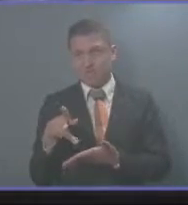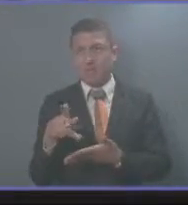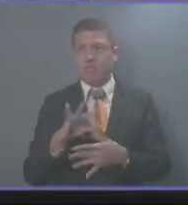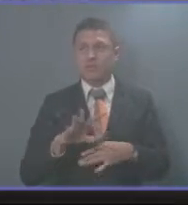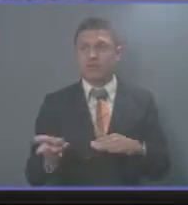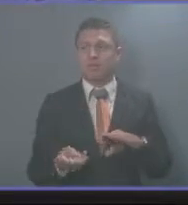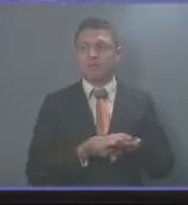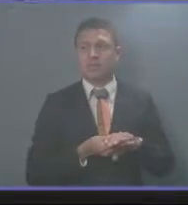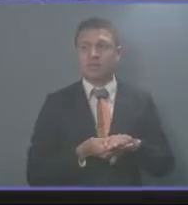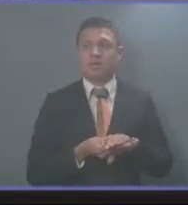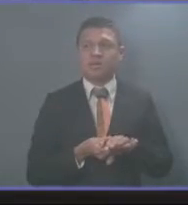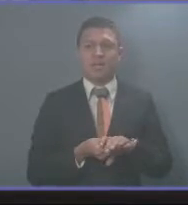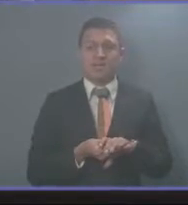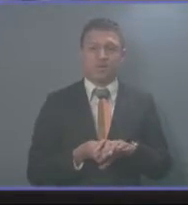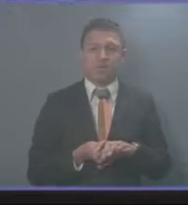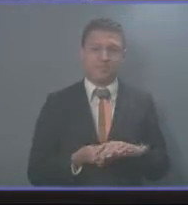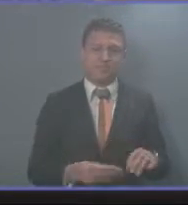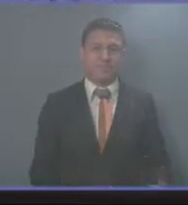incorpore